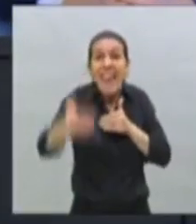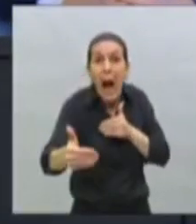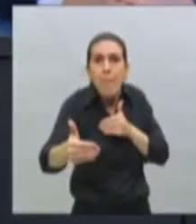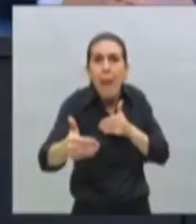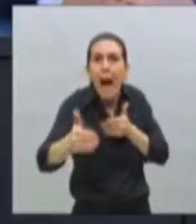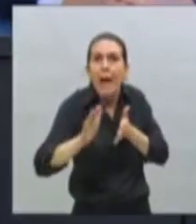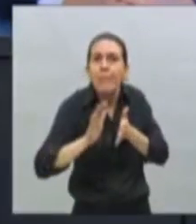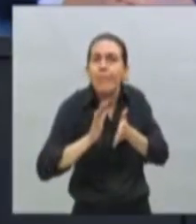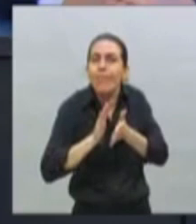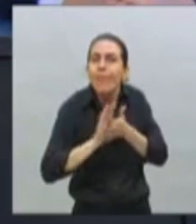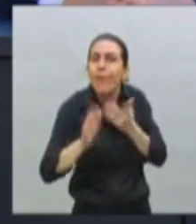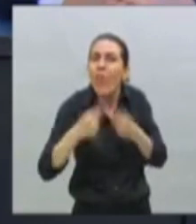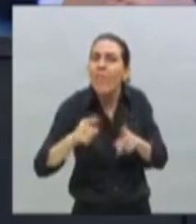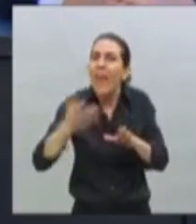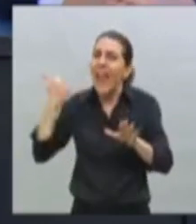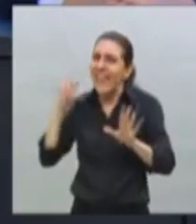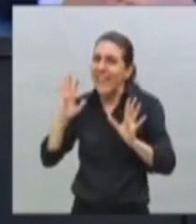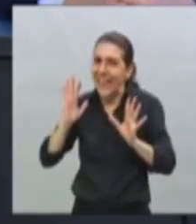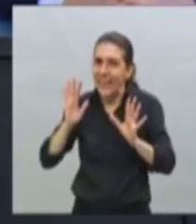ahí,